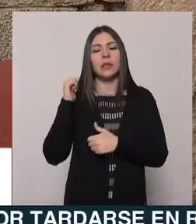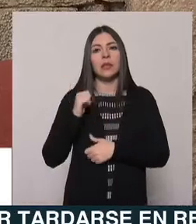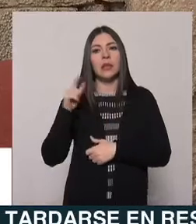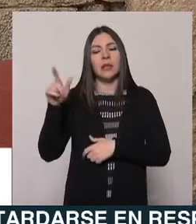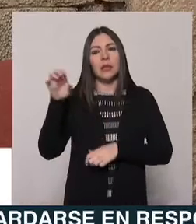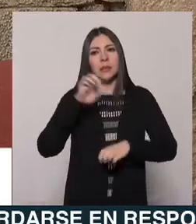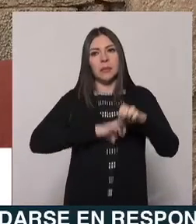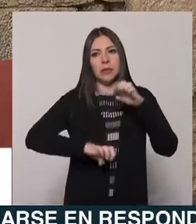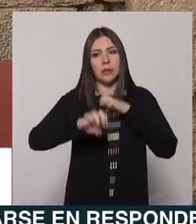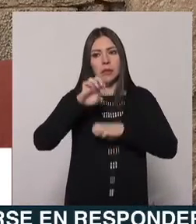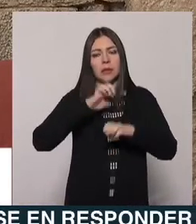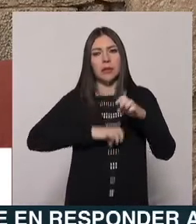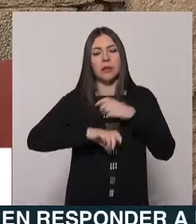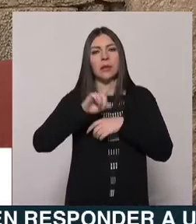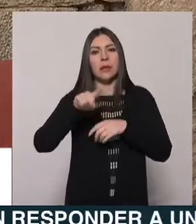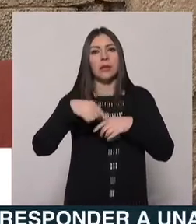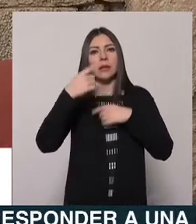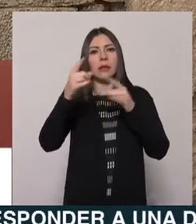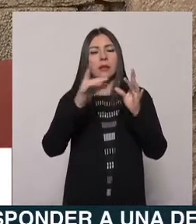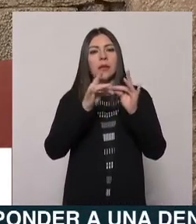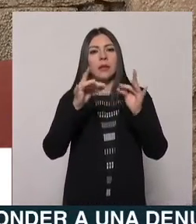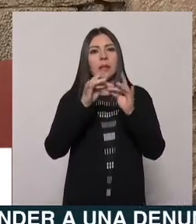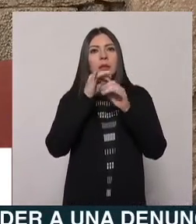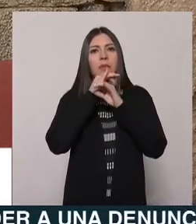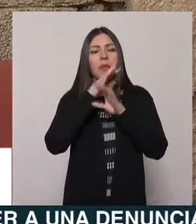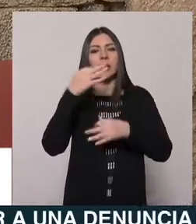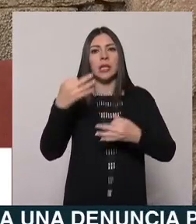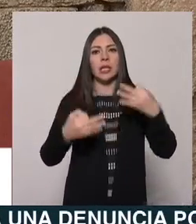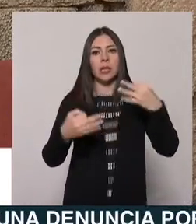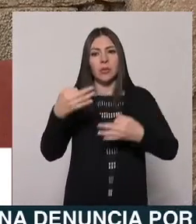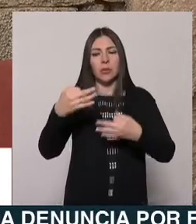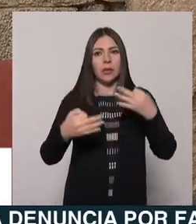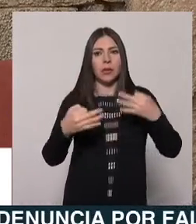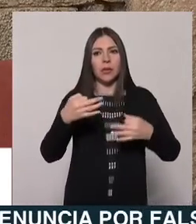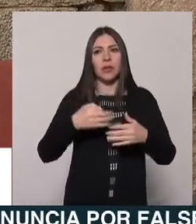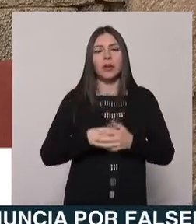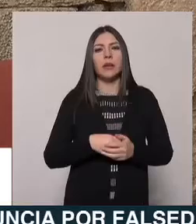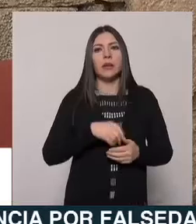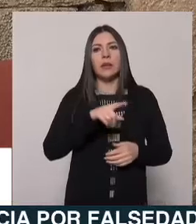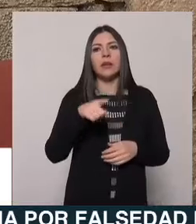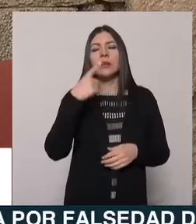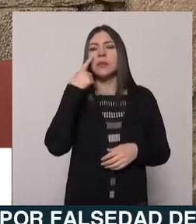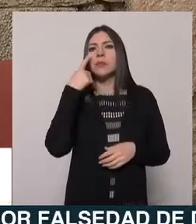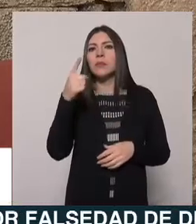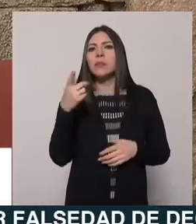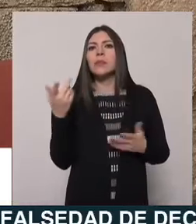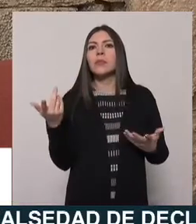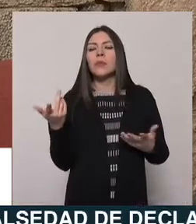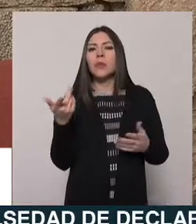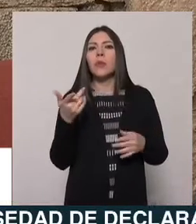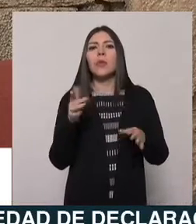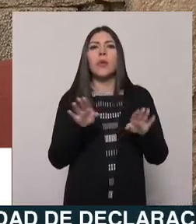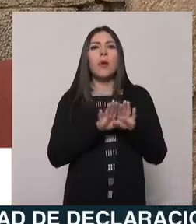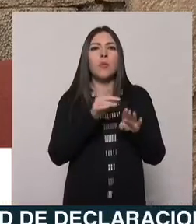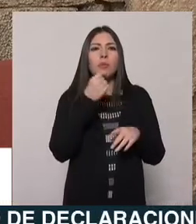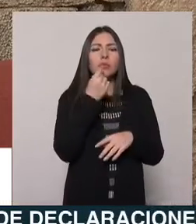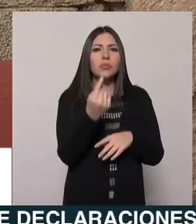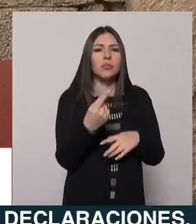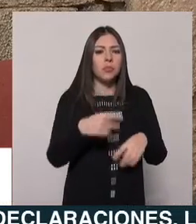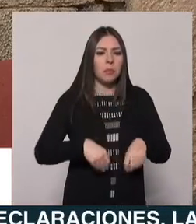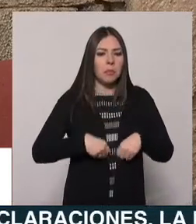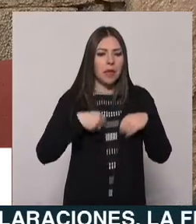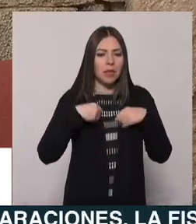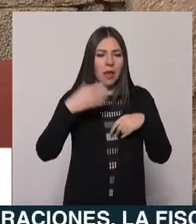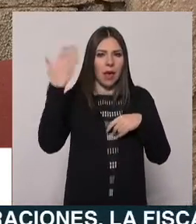consular e informa al tribunal. Esto es ver en qué calidad de vida se encuentra ese menor que